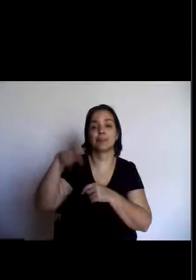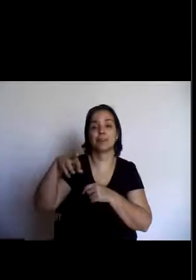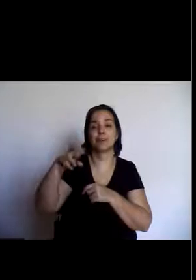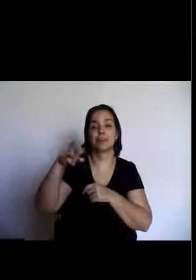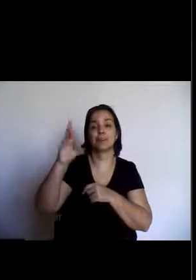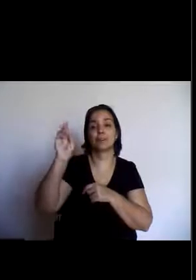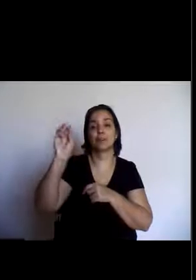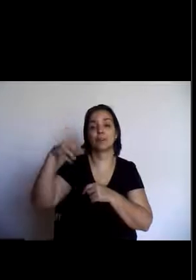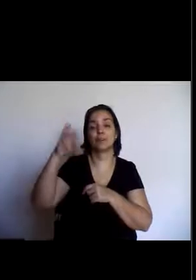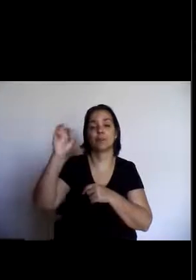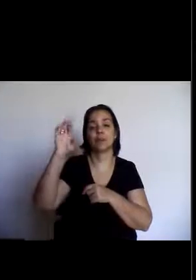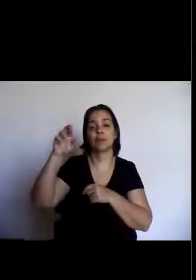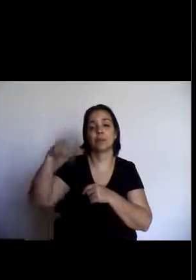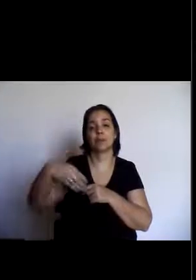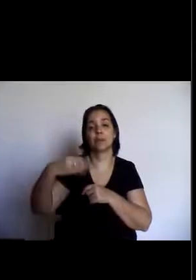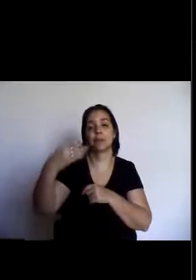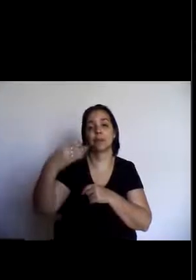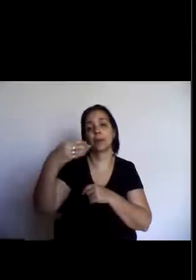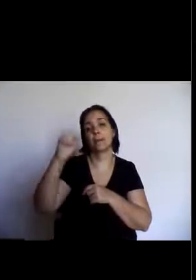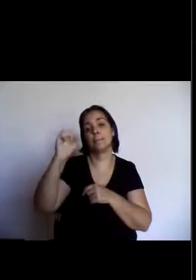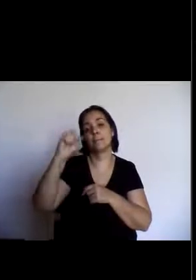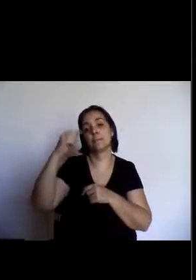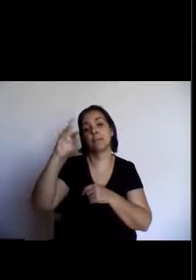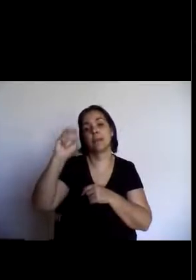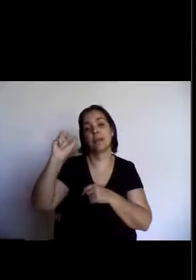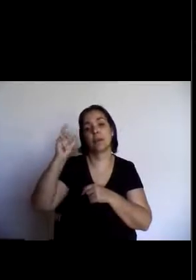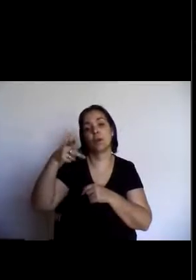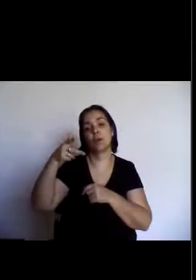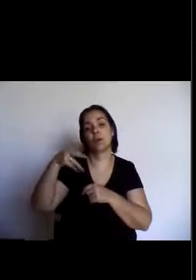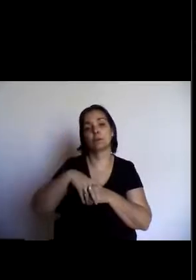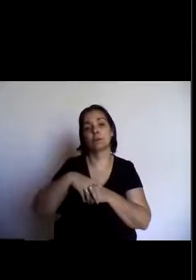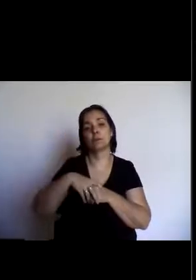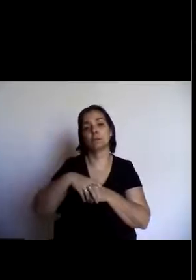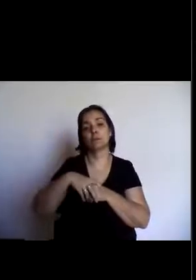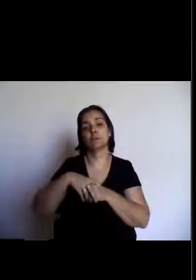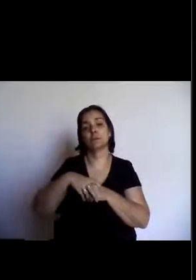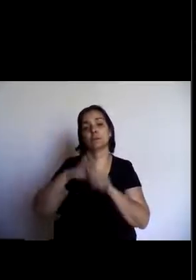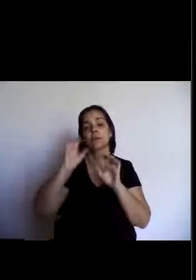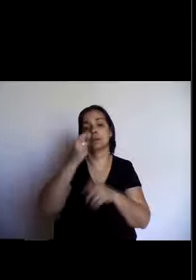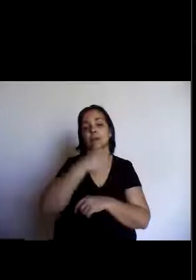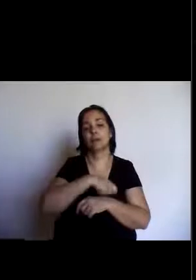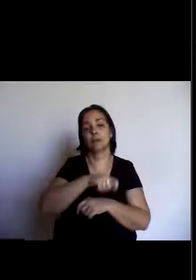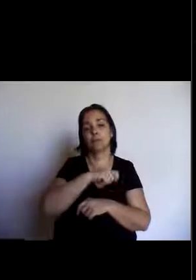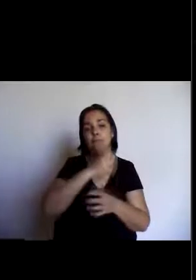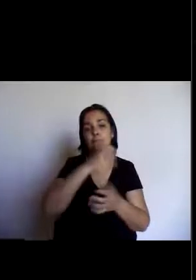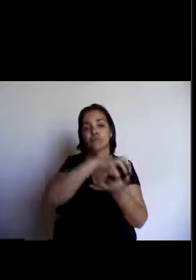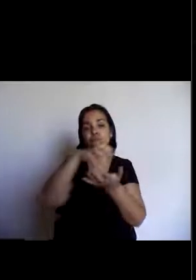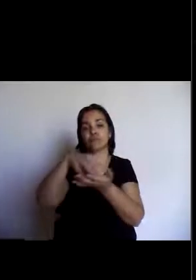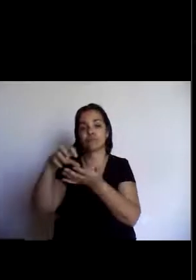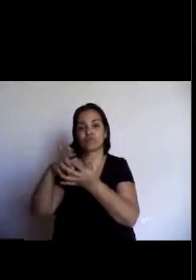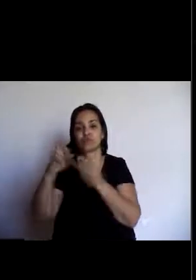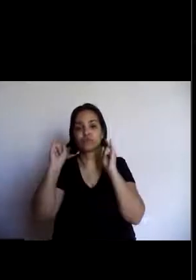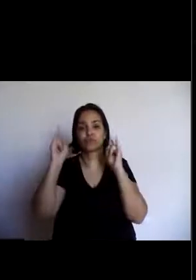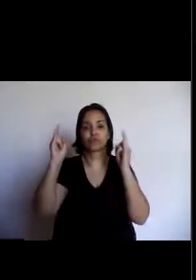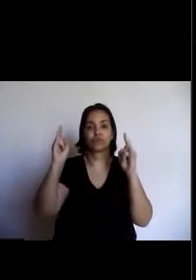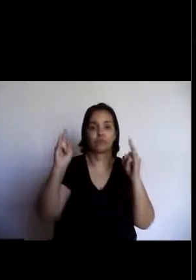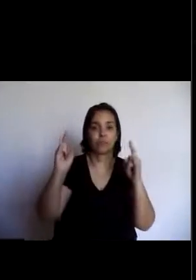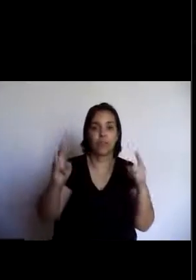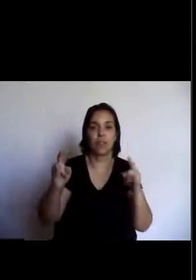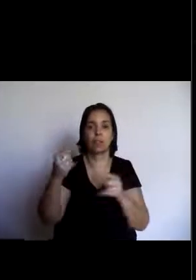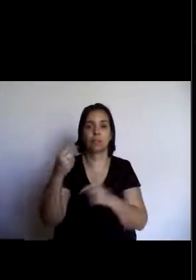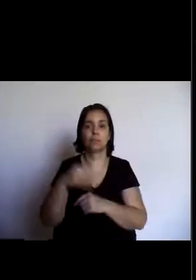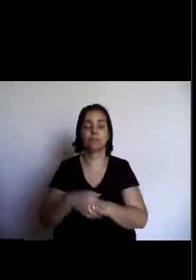el National Trust del Reino Unido y España, para la gestión sostenible de castillos, mansiones, jardines históricas, que se denomina